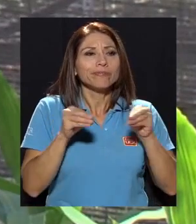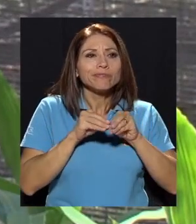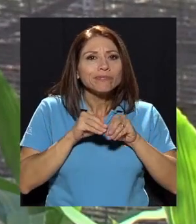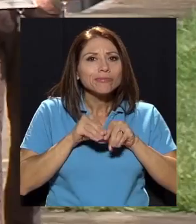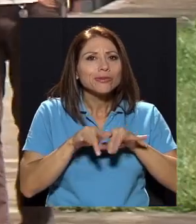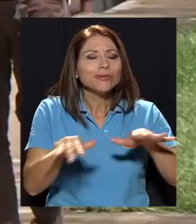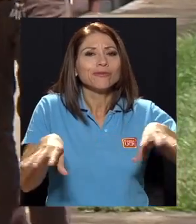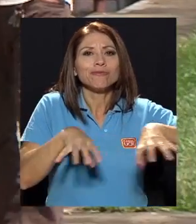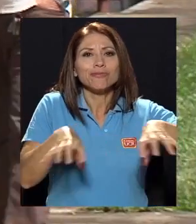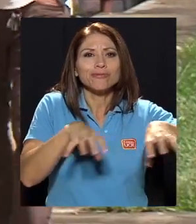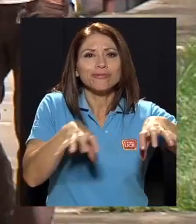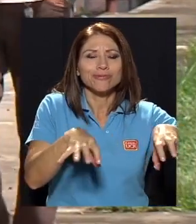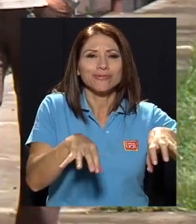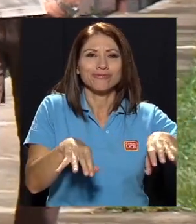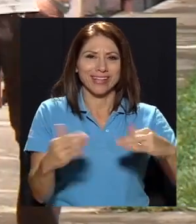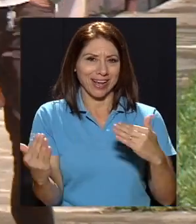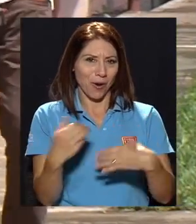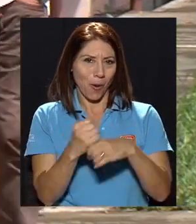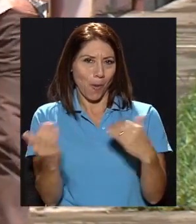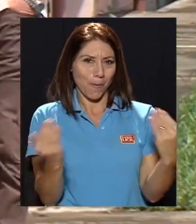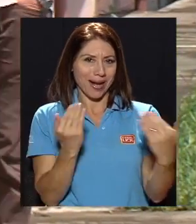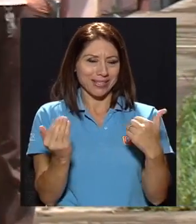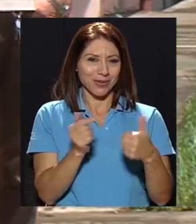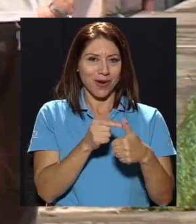compuesto que átomo, creo yo.